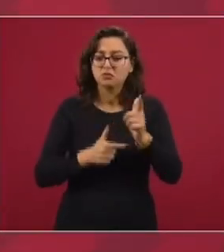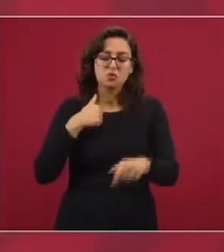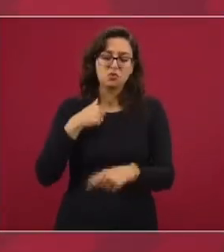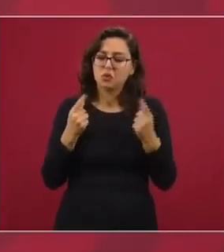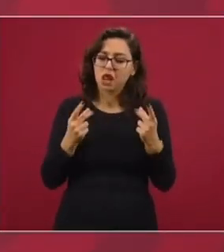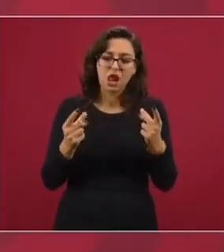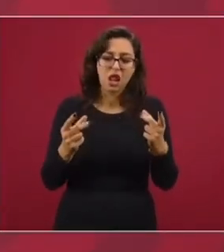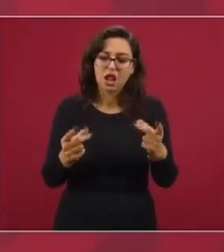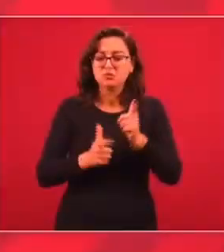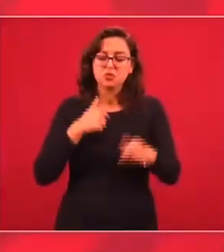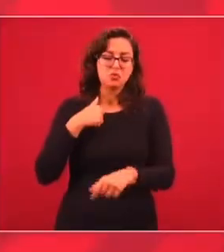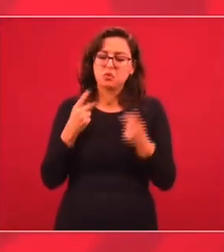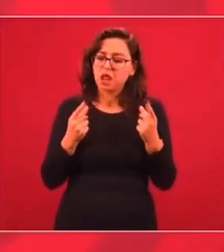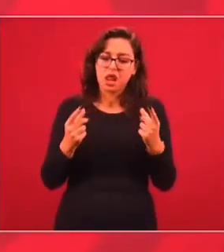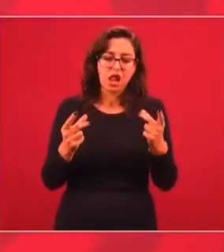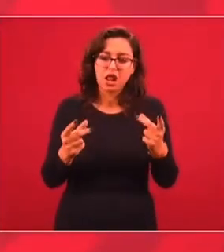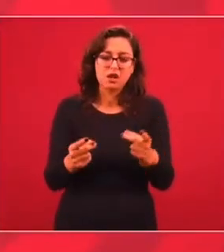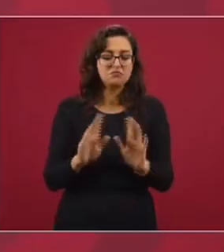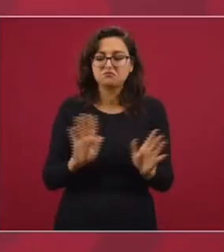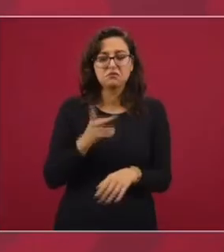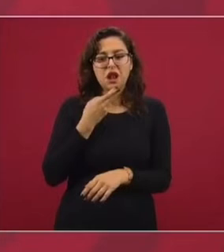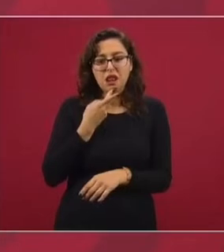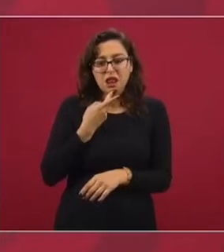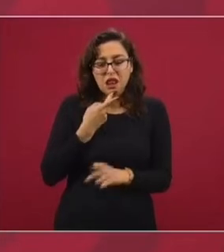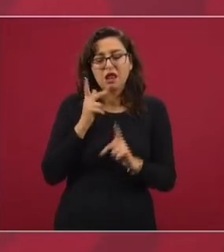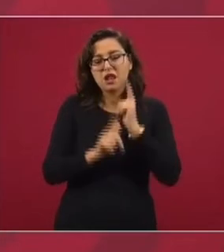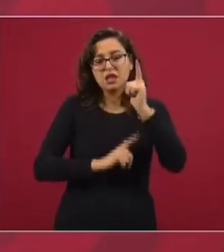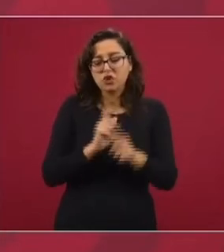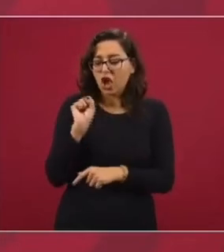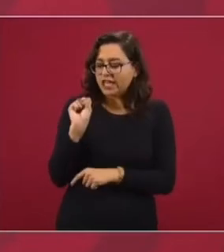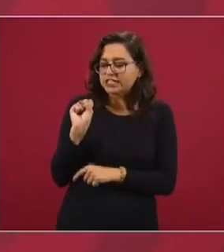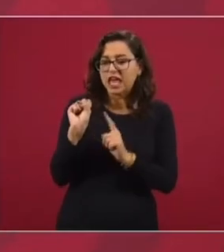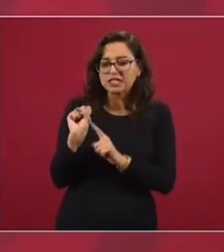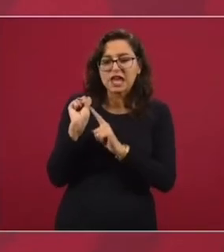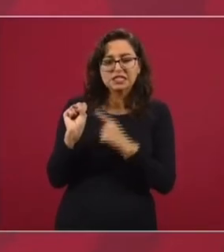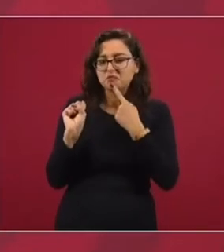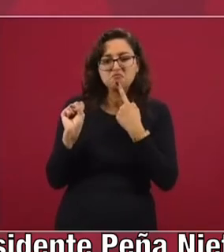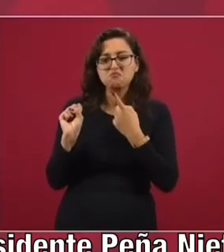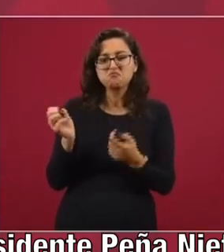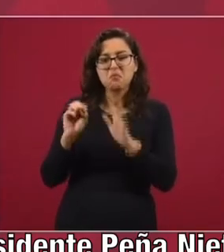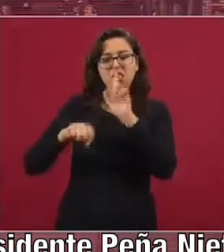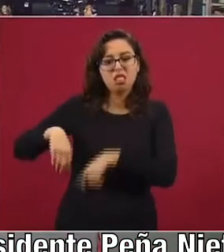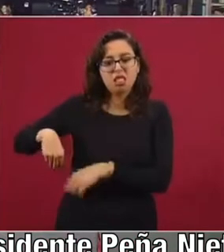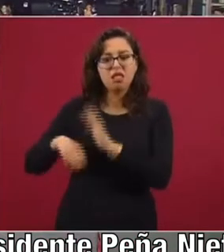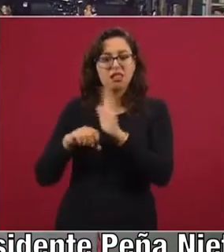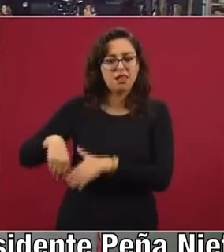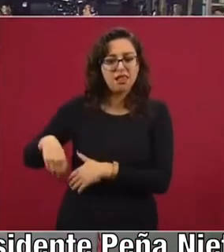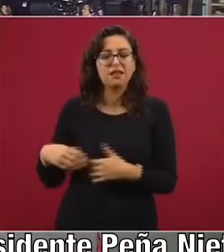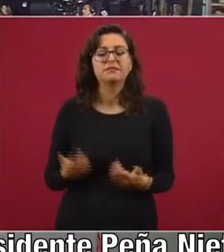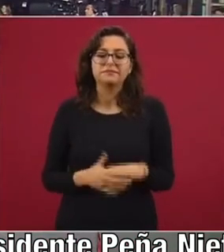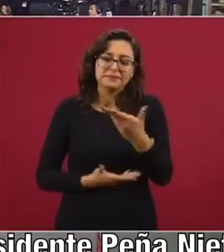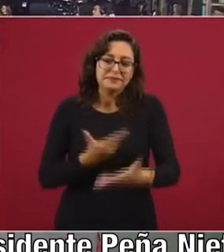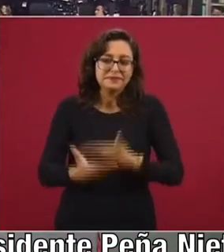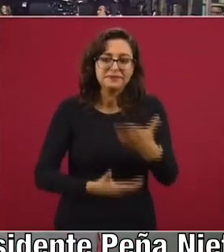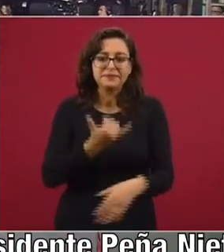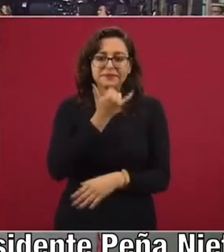corrido, y me como las heces, y me como las heces. Entonces, ofrezco disculpa.